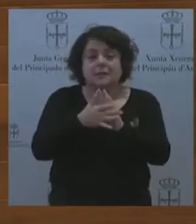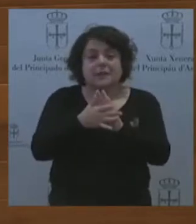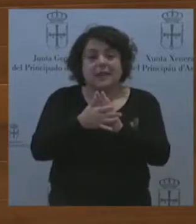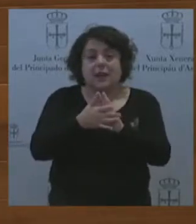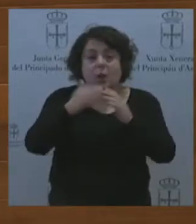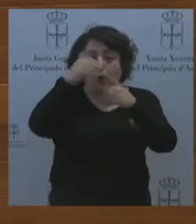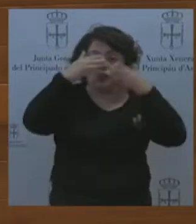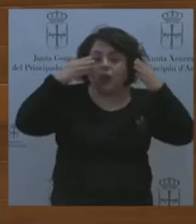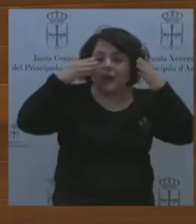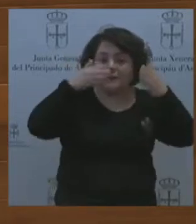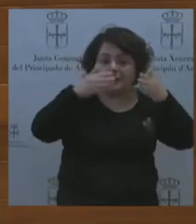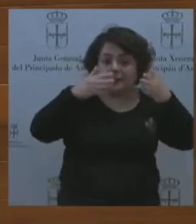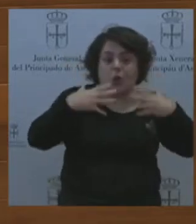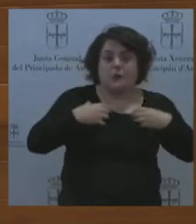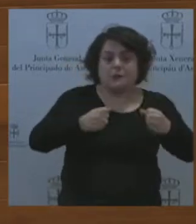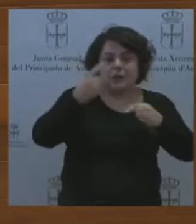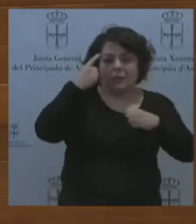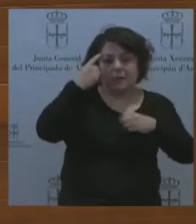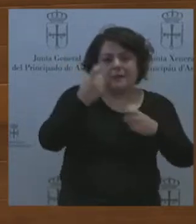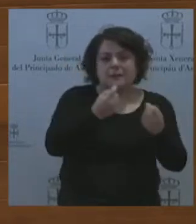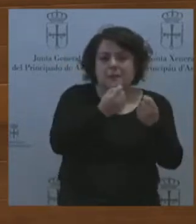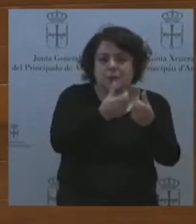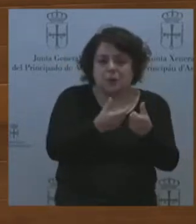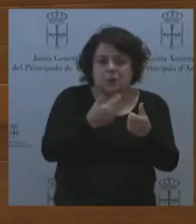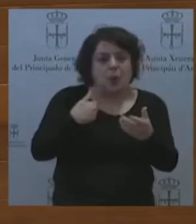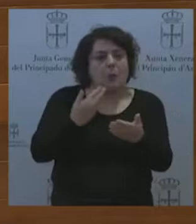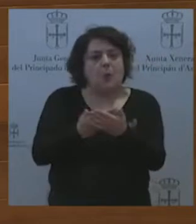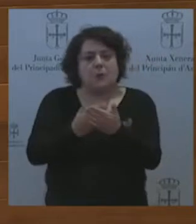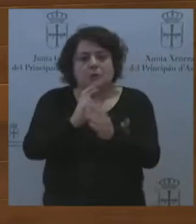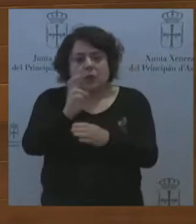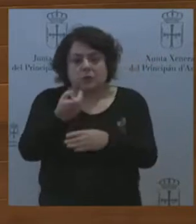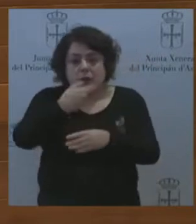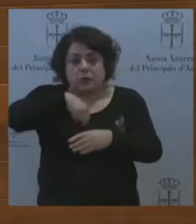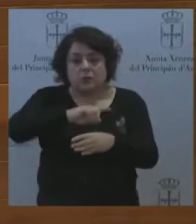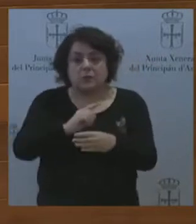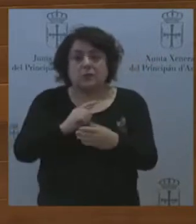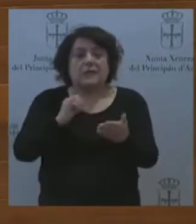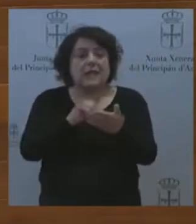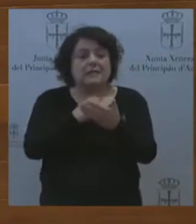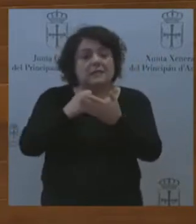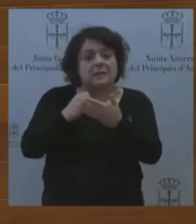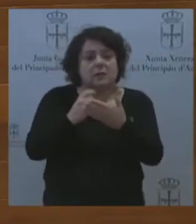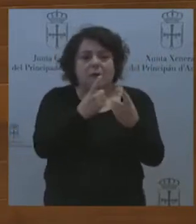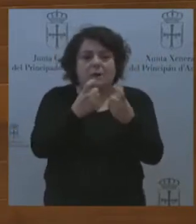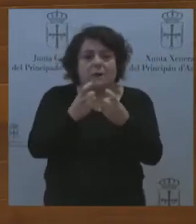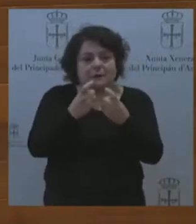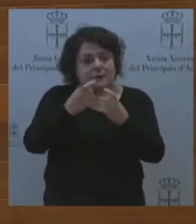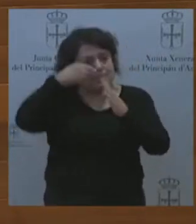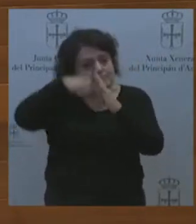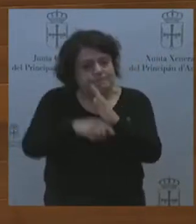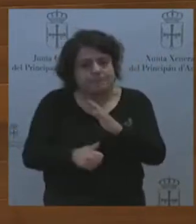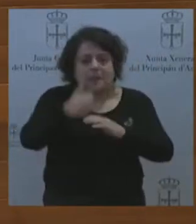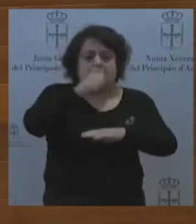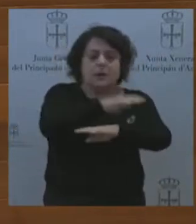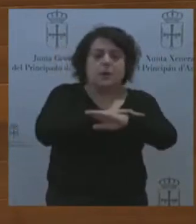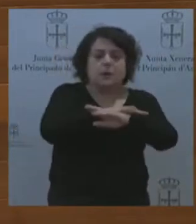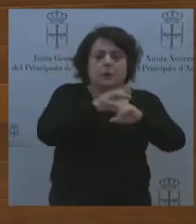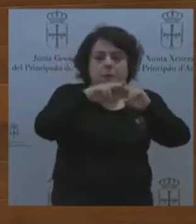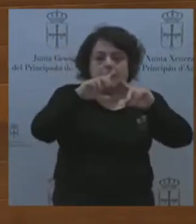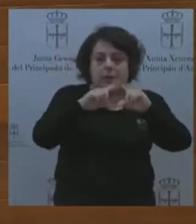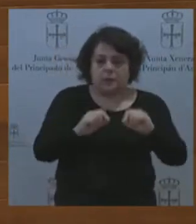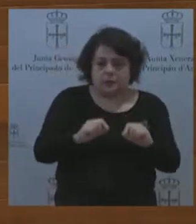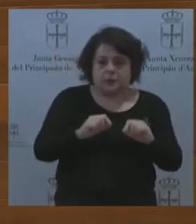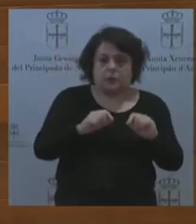otra de nuestras propuestas y una de las grandes asignaturas pendientes del Gobierno del Principado, relacionada con hechos tan